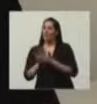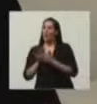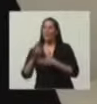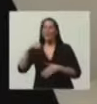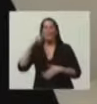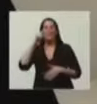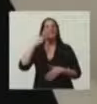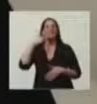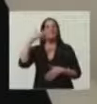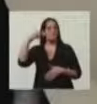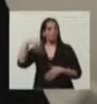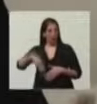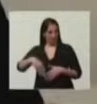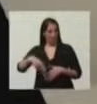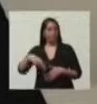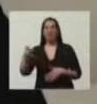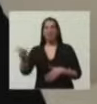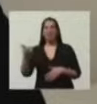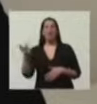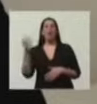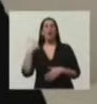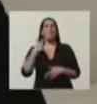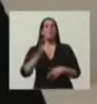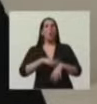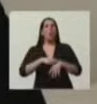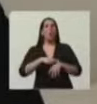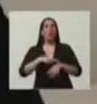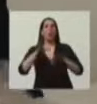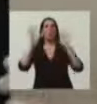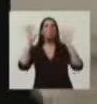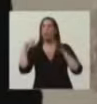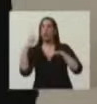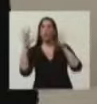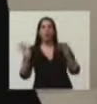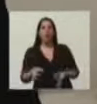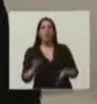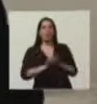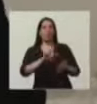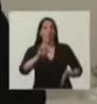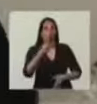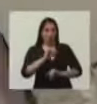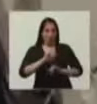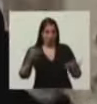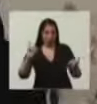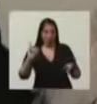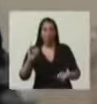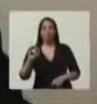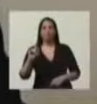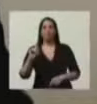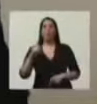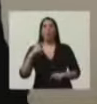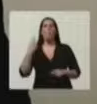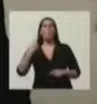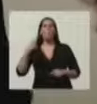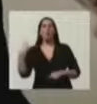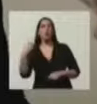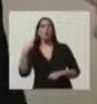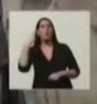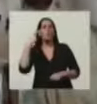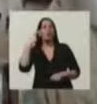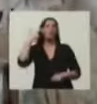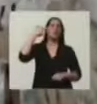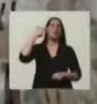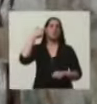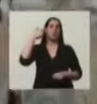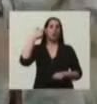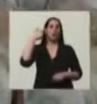peor. Es peor. Lo instaló para siempre, el bad information. Sí, ¿no? Como el very difficult, ¿viste? Very difficult de Carlitos. Bueno, a ver,